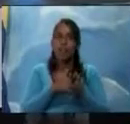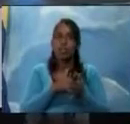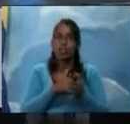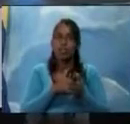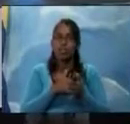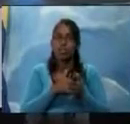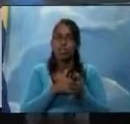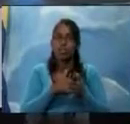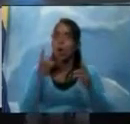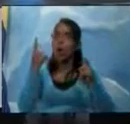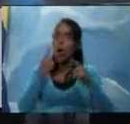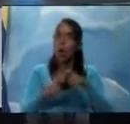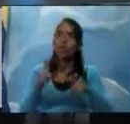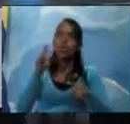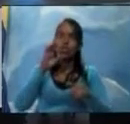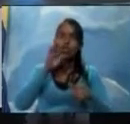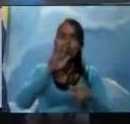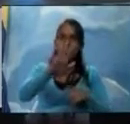he ganado